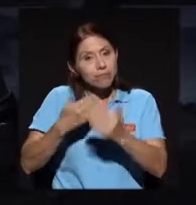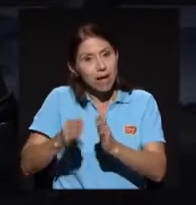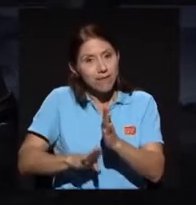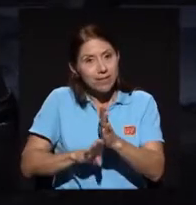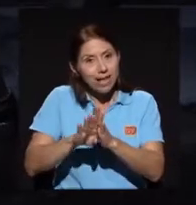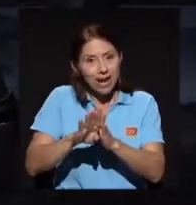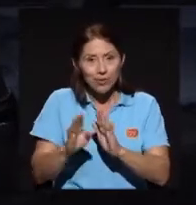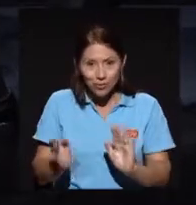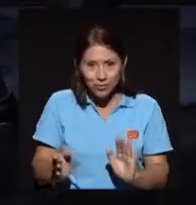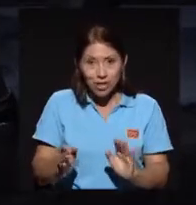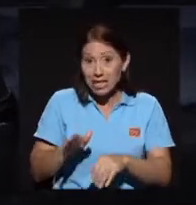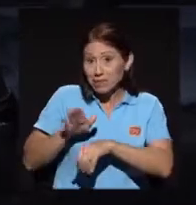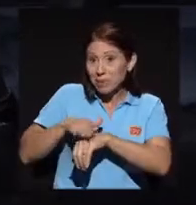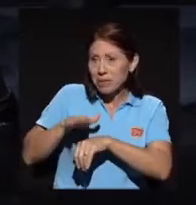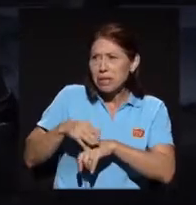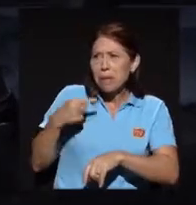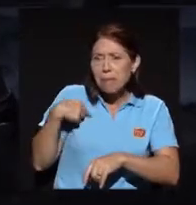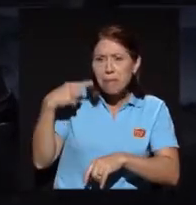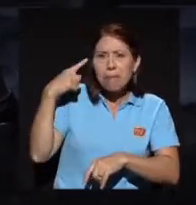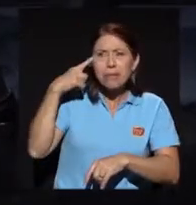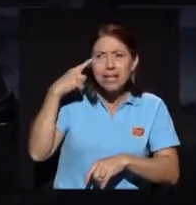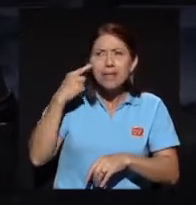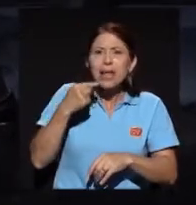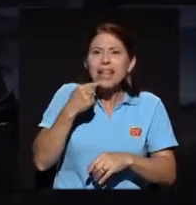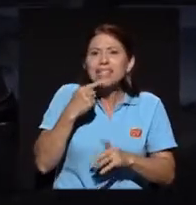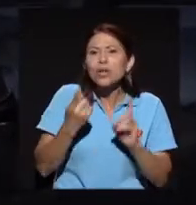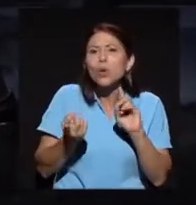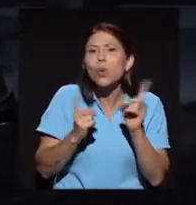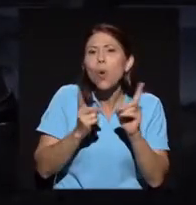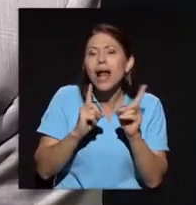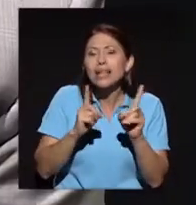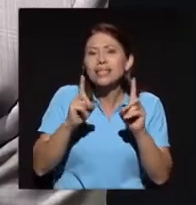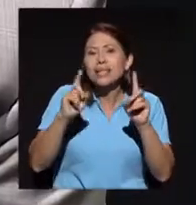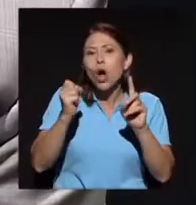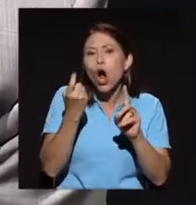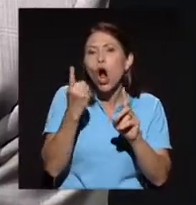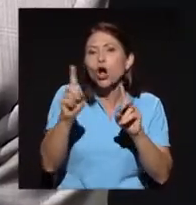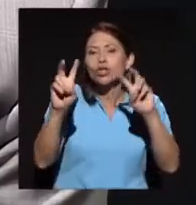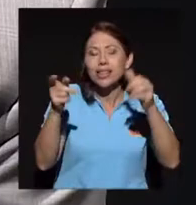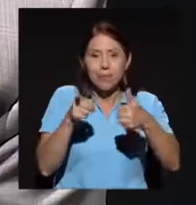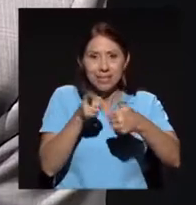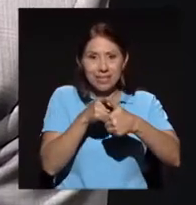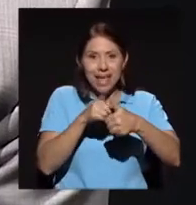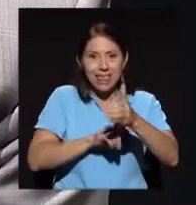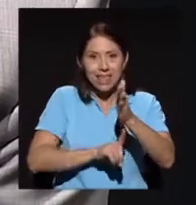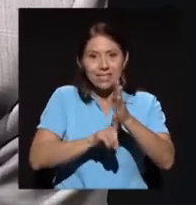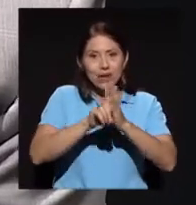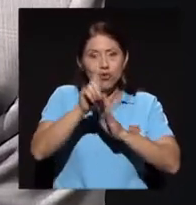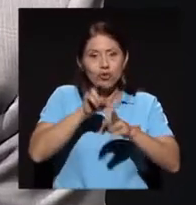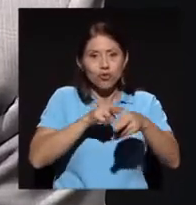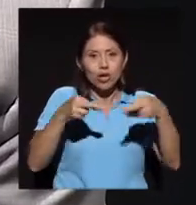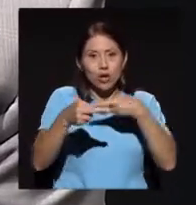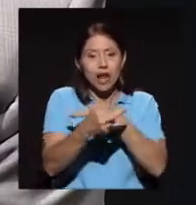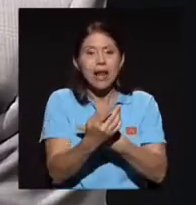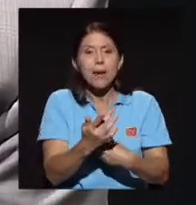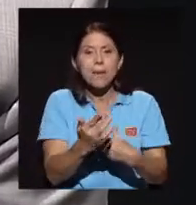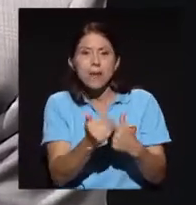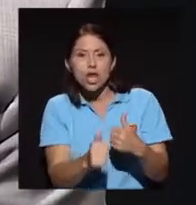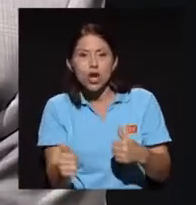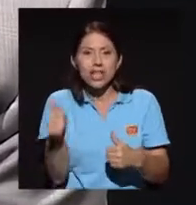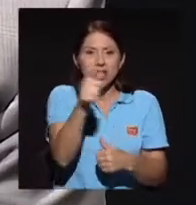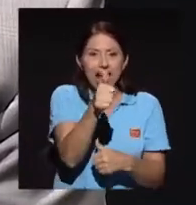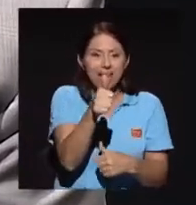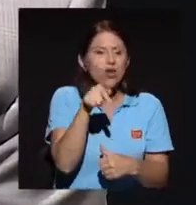me permitís voy a ver si me da la cabeza para hacerlo decir cuál los 11 temas desarrollo regional prioritario que se refiere a